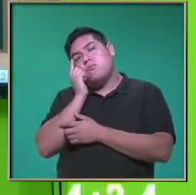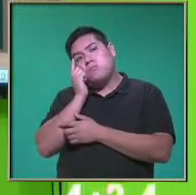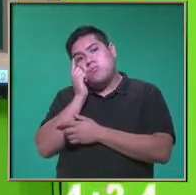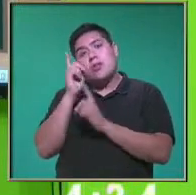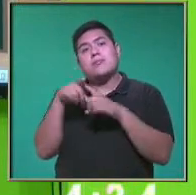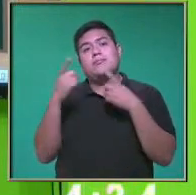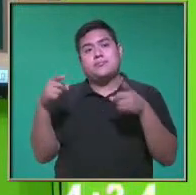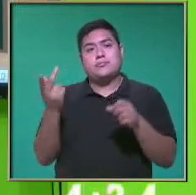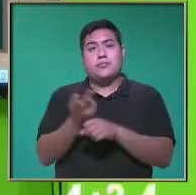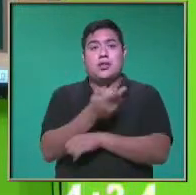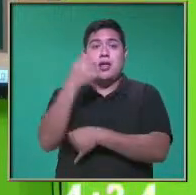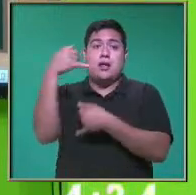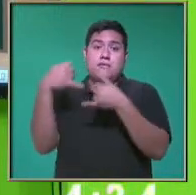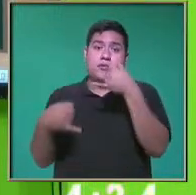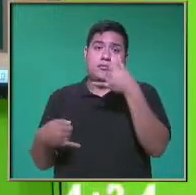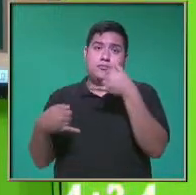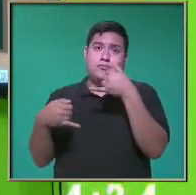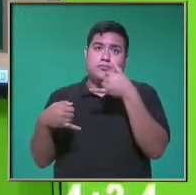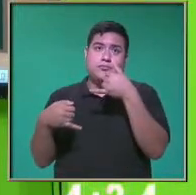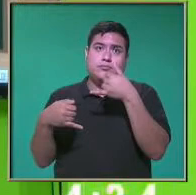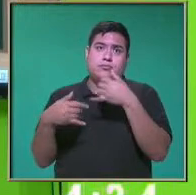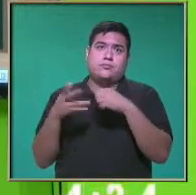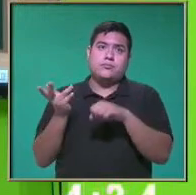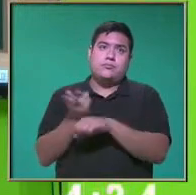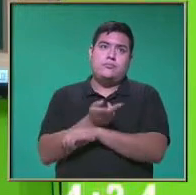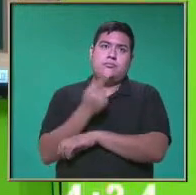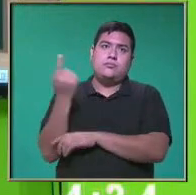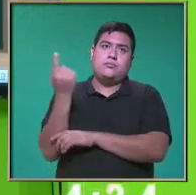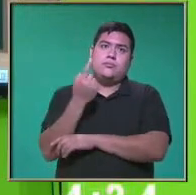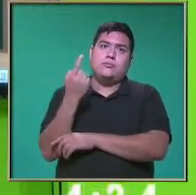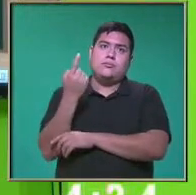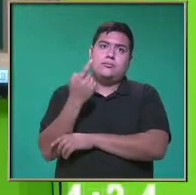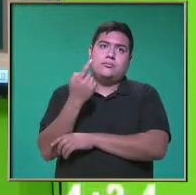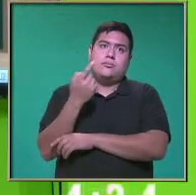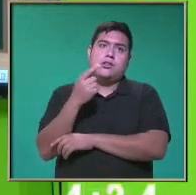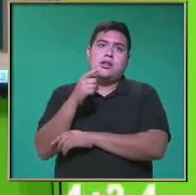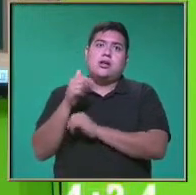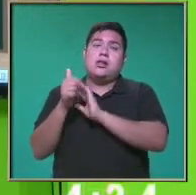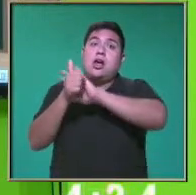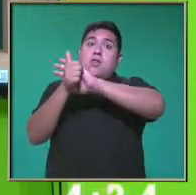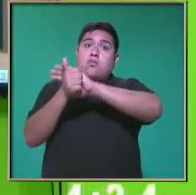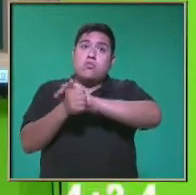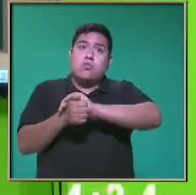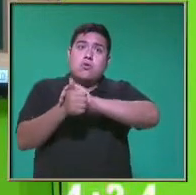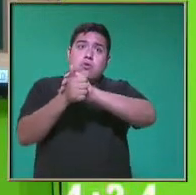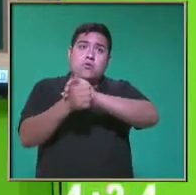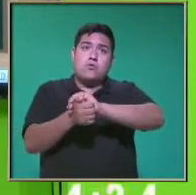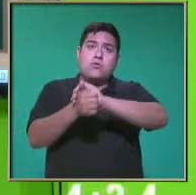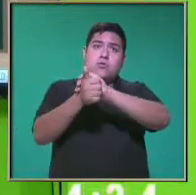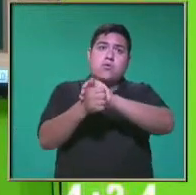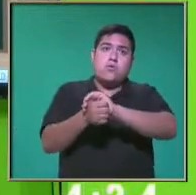¿sí? Y al final, in the end, what do we have? The tortoise walked on slowly, but